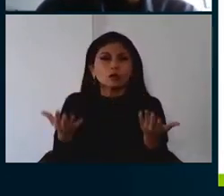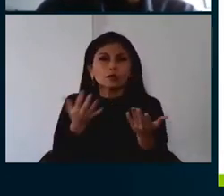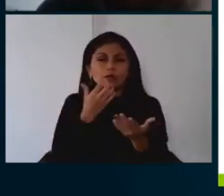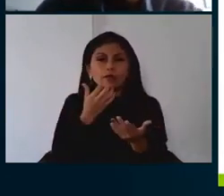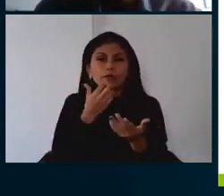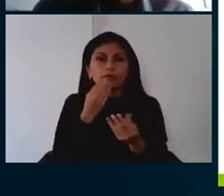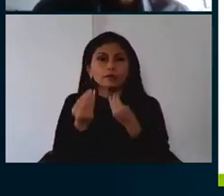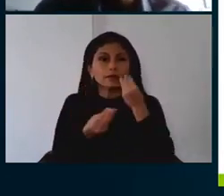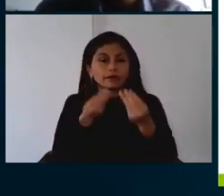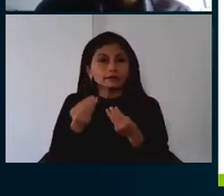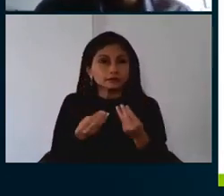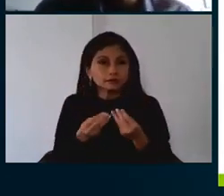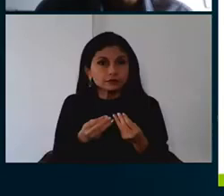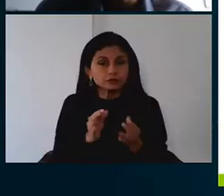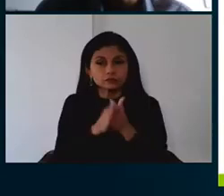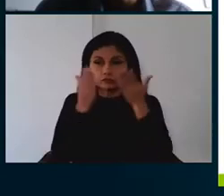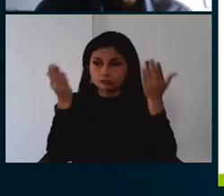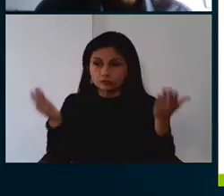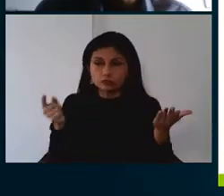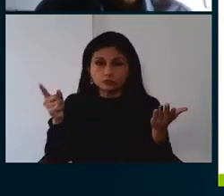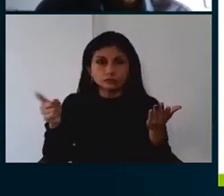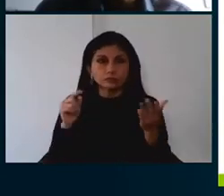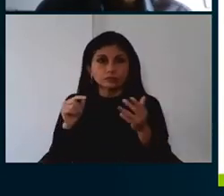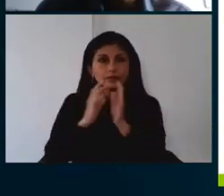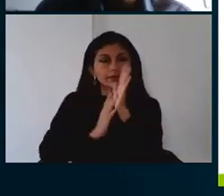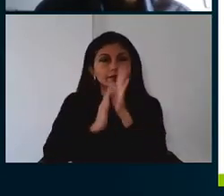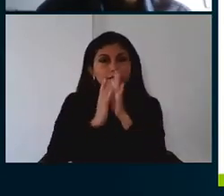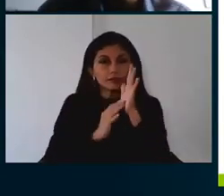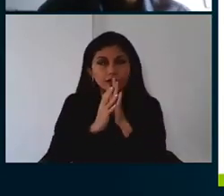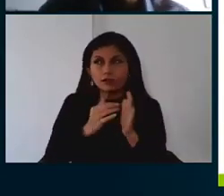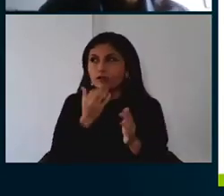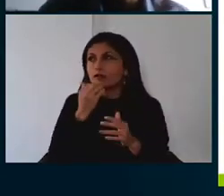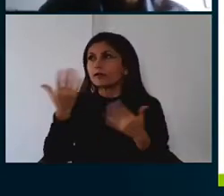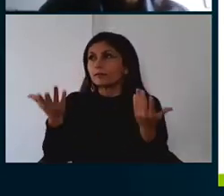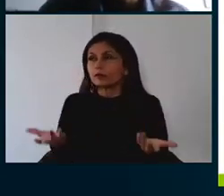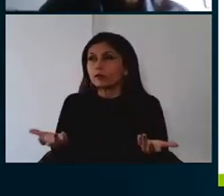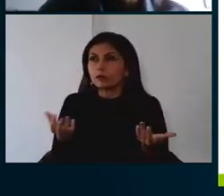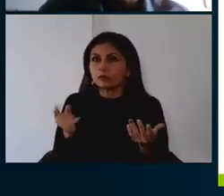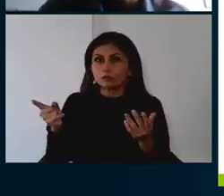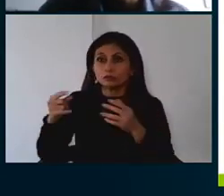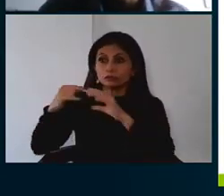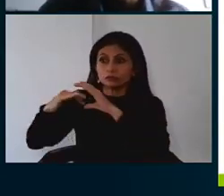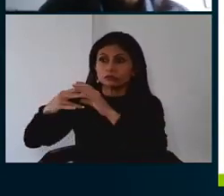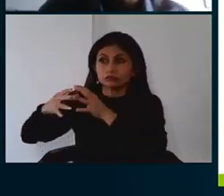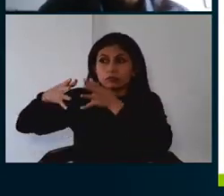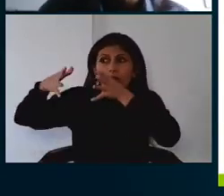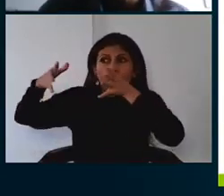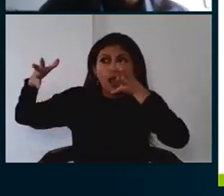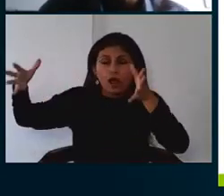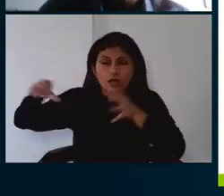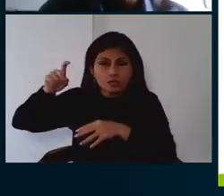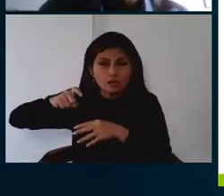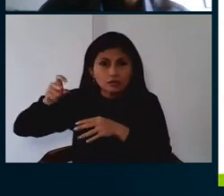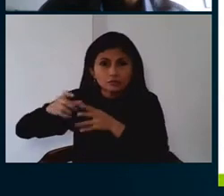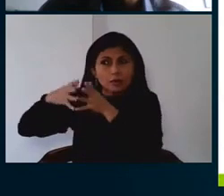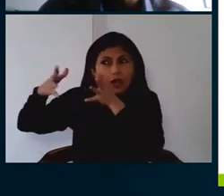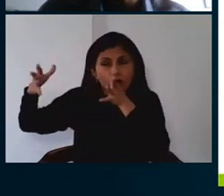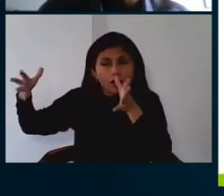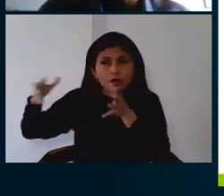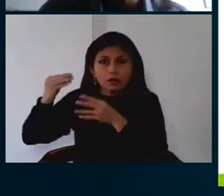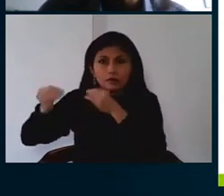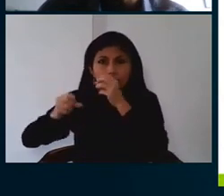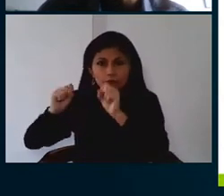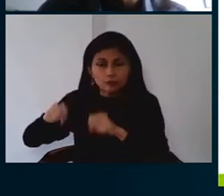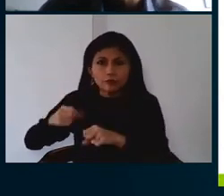gemelos digitales. ¿Será que llevar la planta a un máximo caudal de operación requerirá la